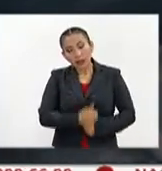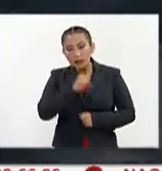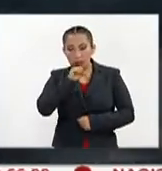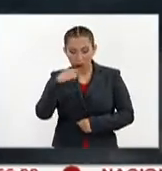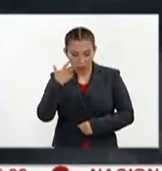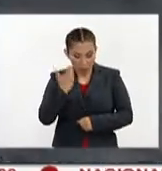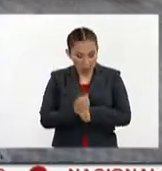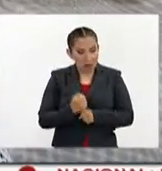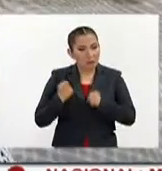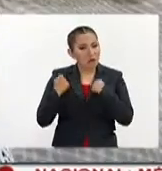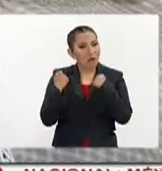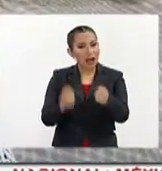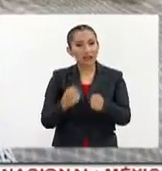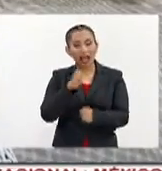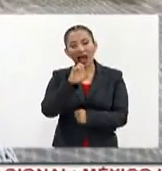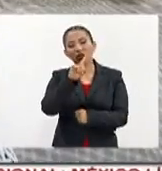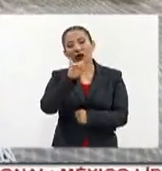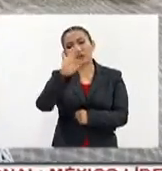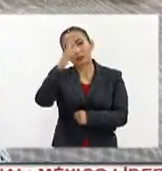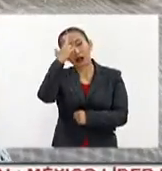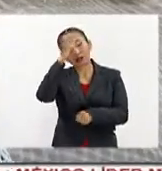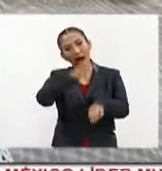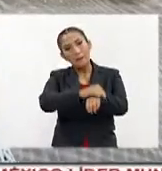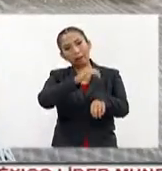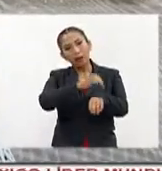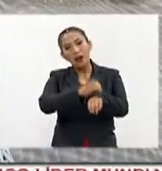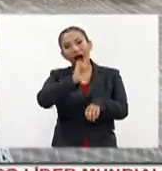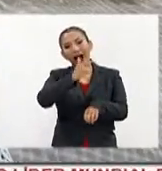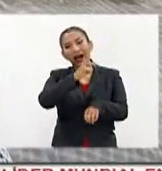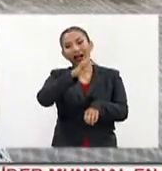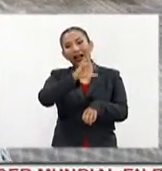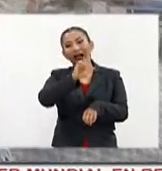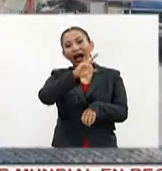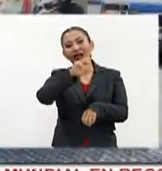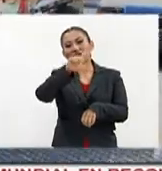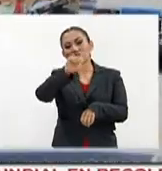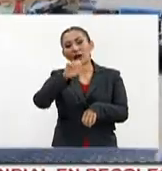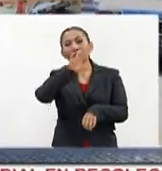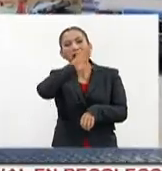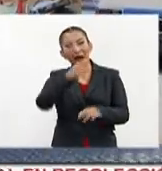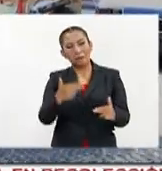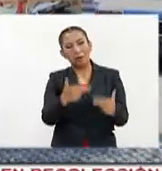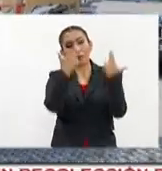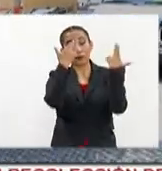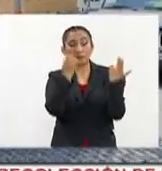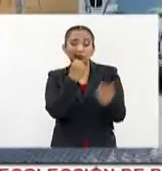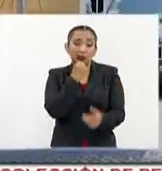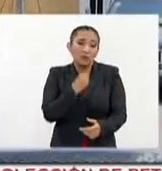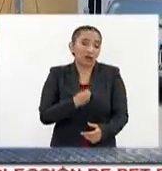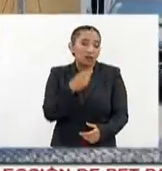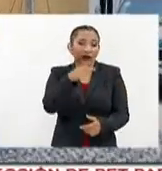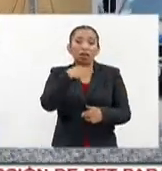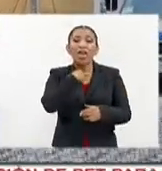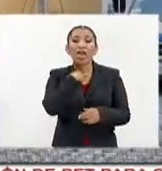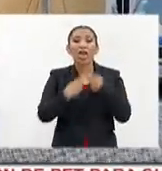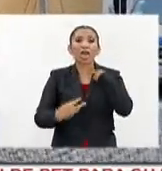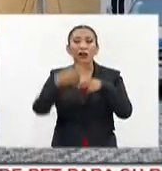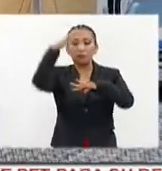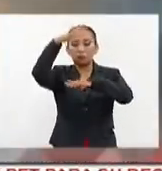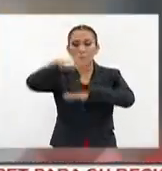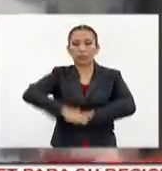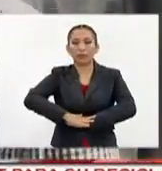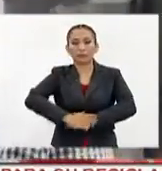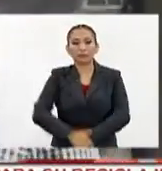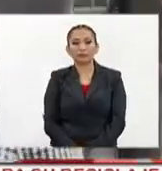fuerza de la solidaridad. Eduardo fue a recordar a su amigo Ángel Carrillo, quien por una mala broma del destino quedó atrapado entre los